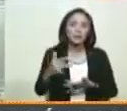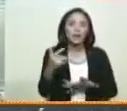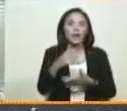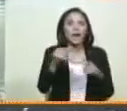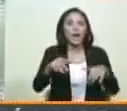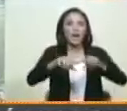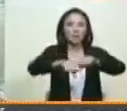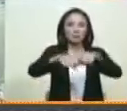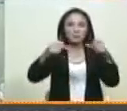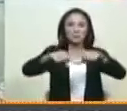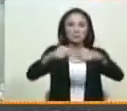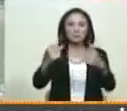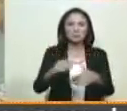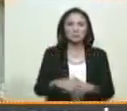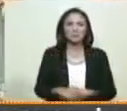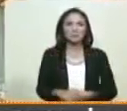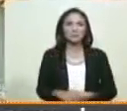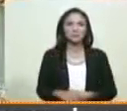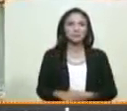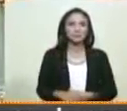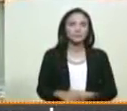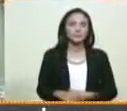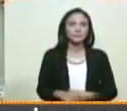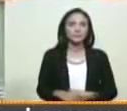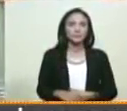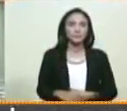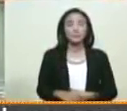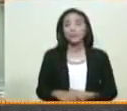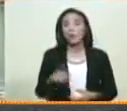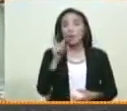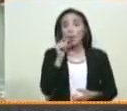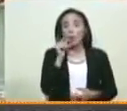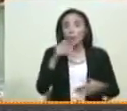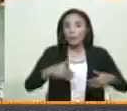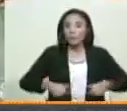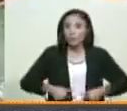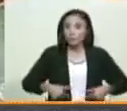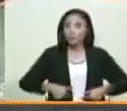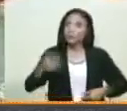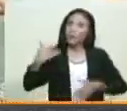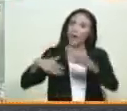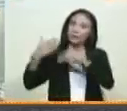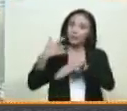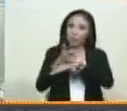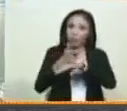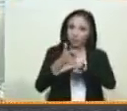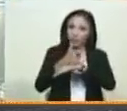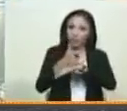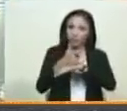Que nuestro compañero general Mata Figueroa tanto esfuerzo le puso.